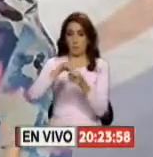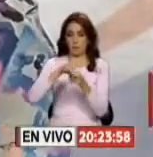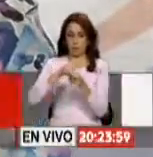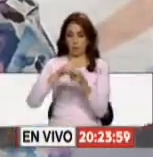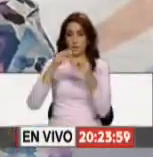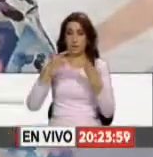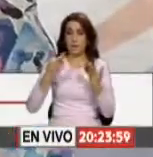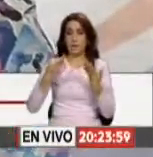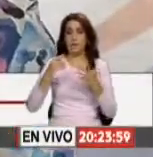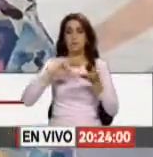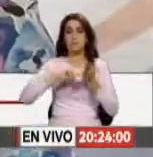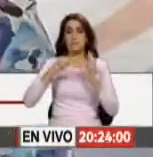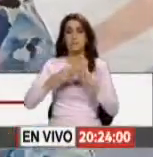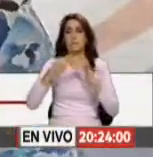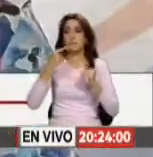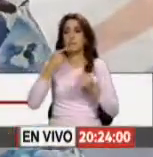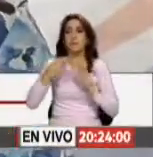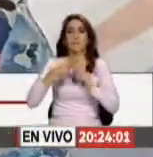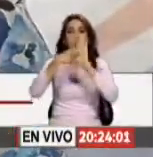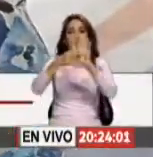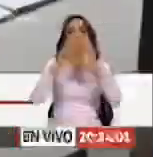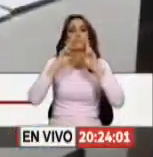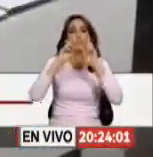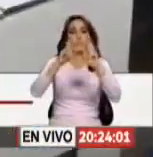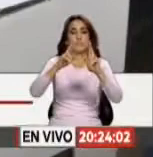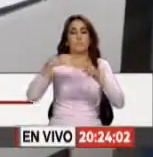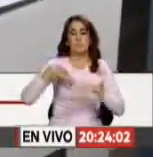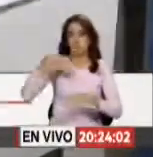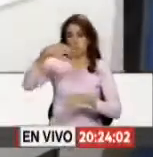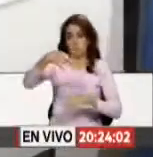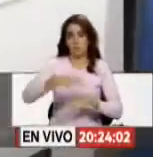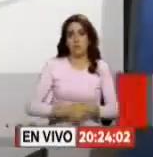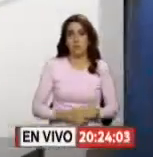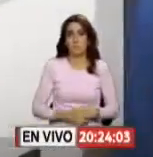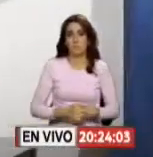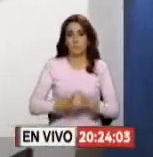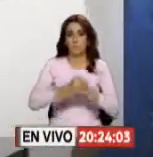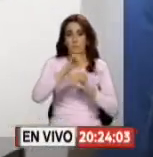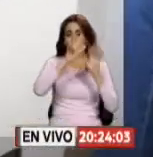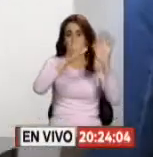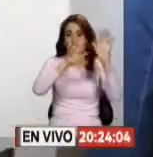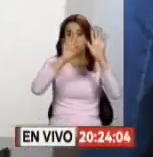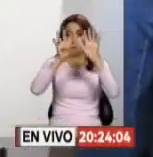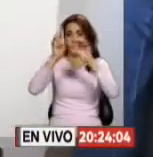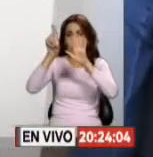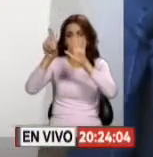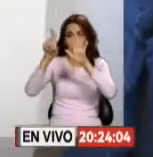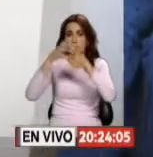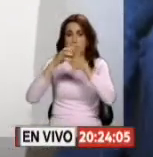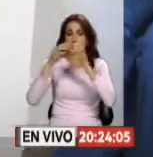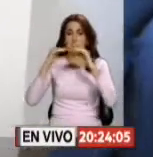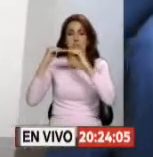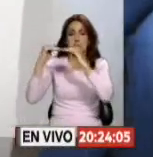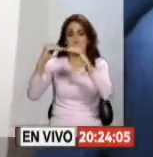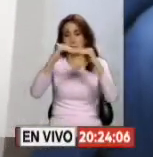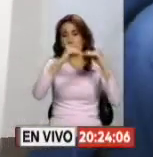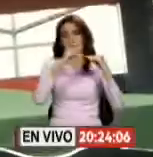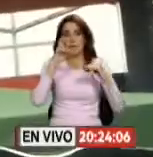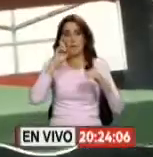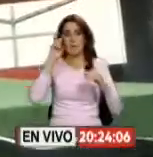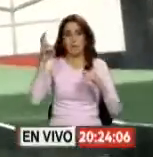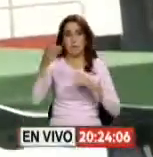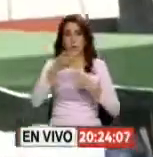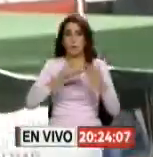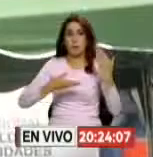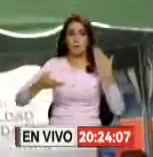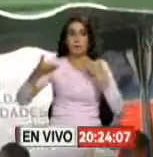su voz, dejar escuchar su voluntad. 896 observadores del Consejo para la Igualdad de Discapacidades vigilarán